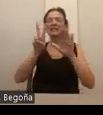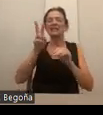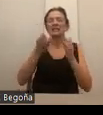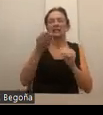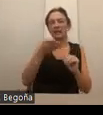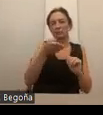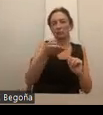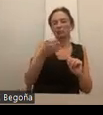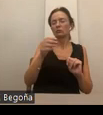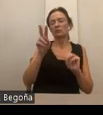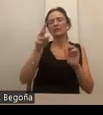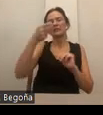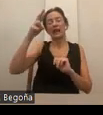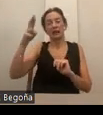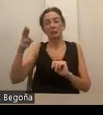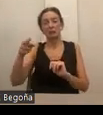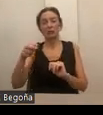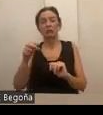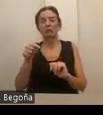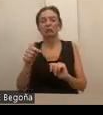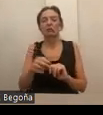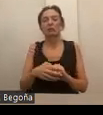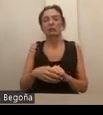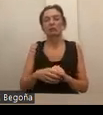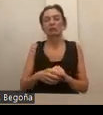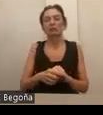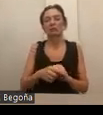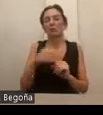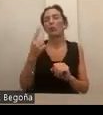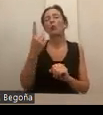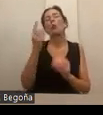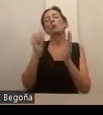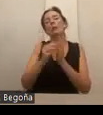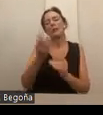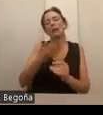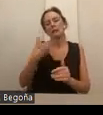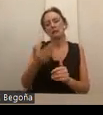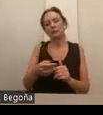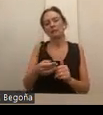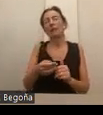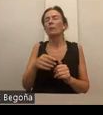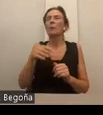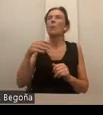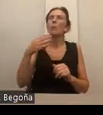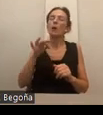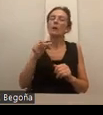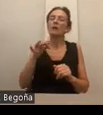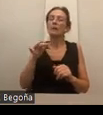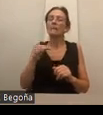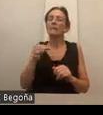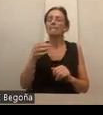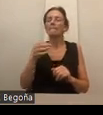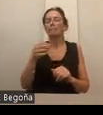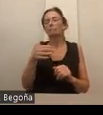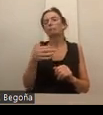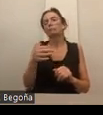de agua o de leche baja en grasa y sin lactosa, y se puede aplicar una vez al día. Se puede dar más, se puede dar, como